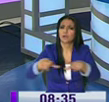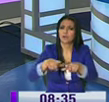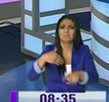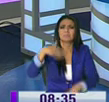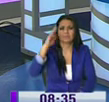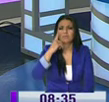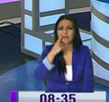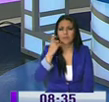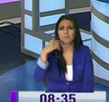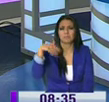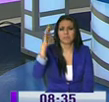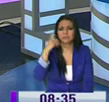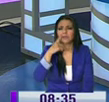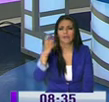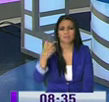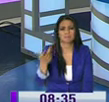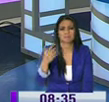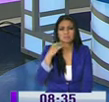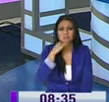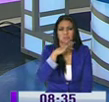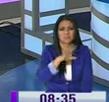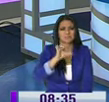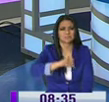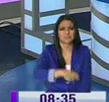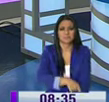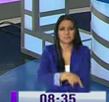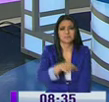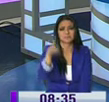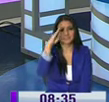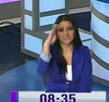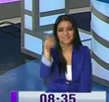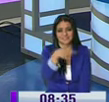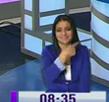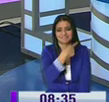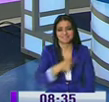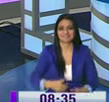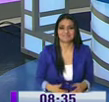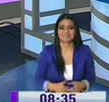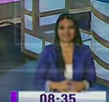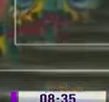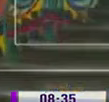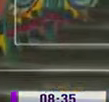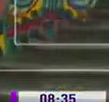varoncitos y una muy mala receta adelanten y cerramos